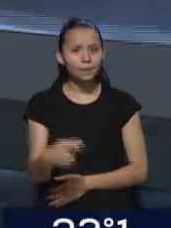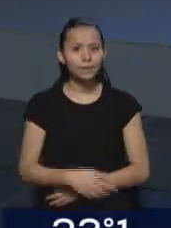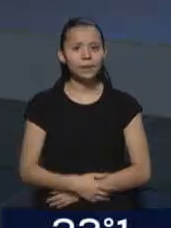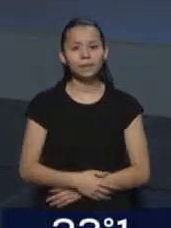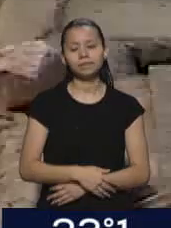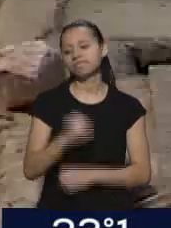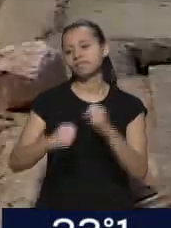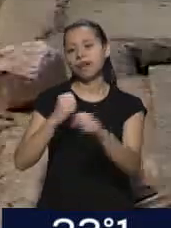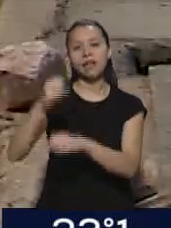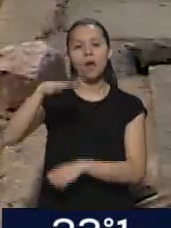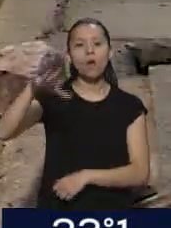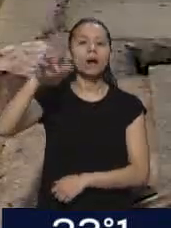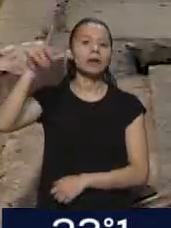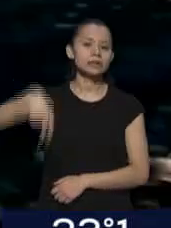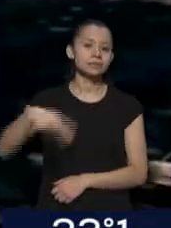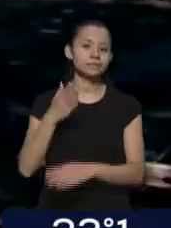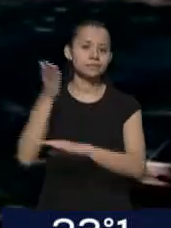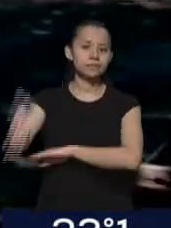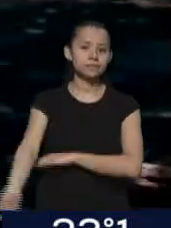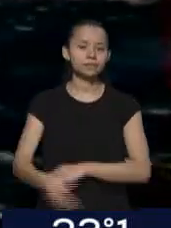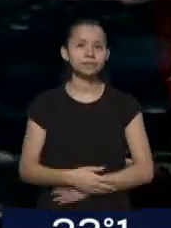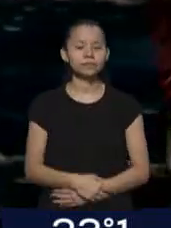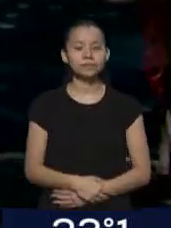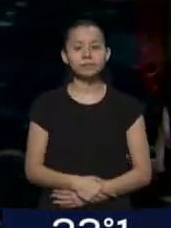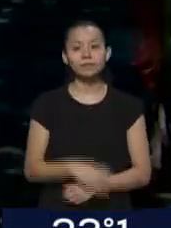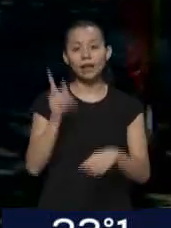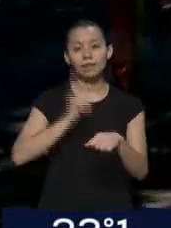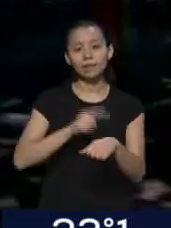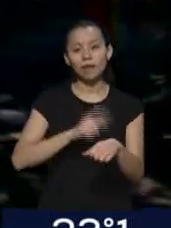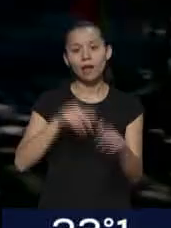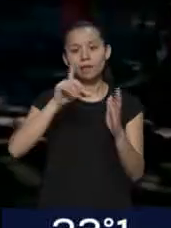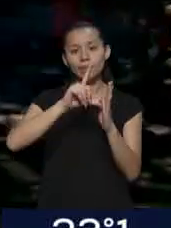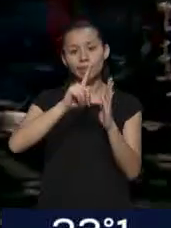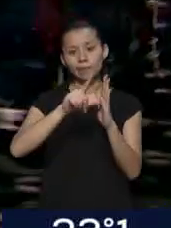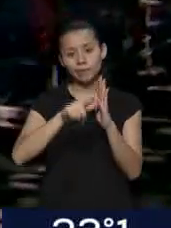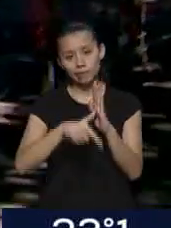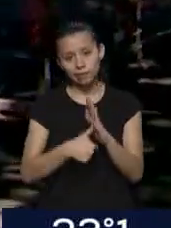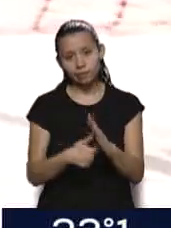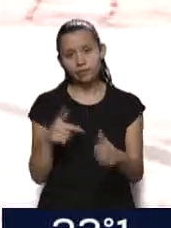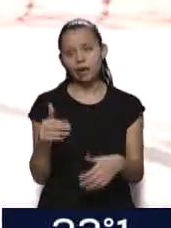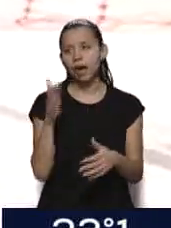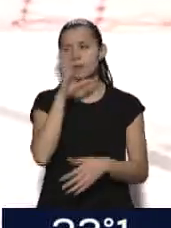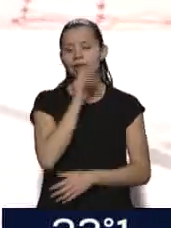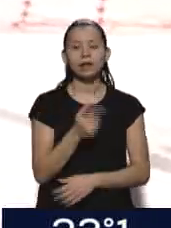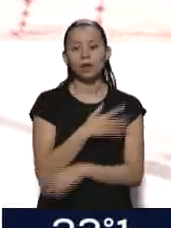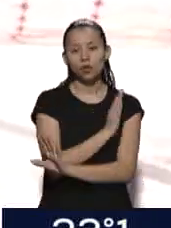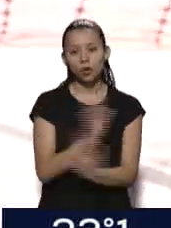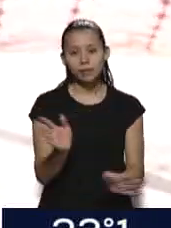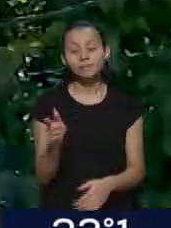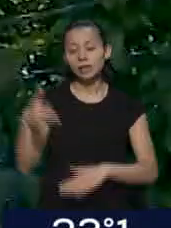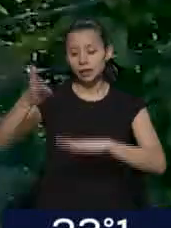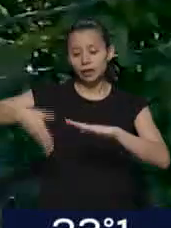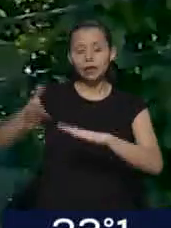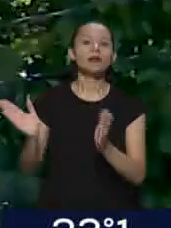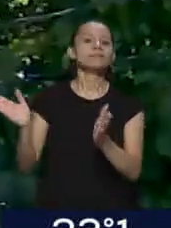Guaymallén. Los plazos se extienden y la paciencia se agota. La calle Garibaldi fue interrumpida nuevamente en el